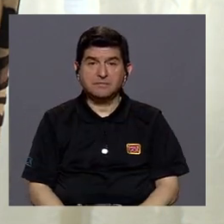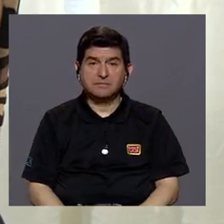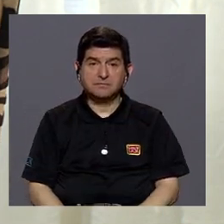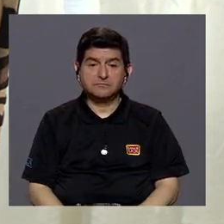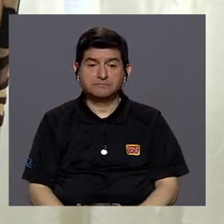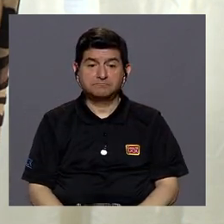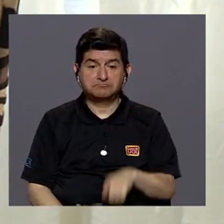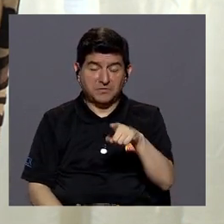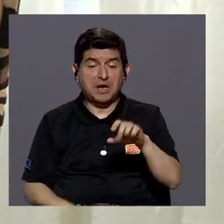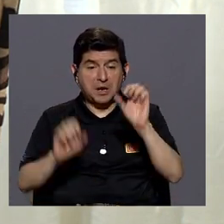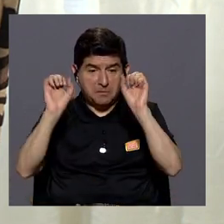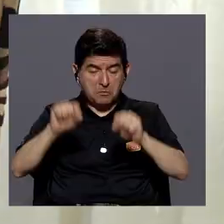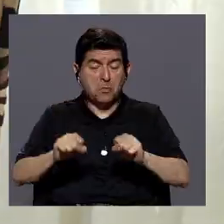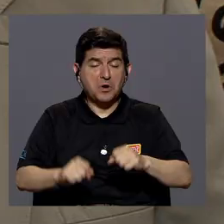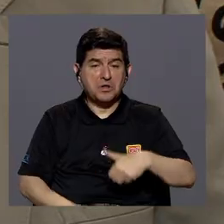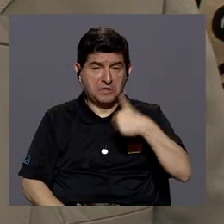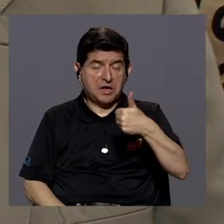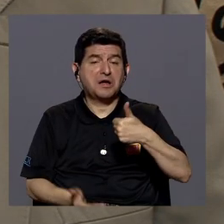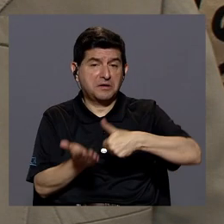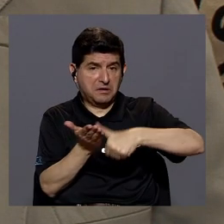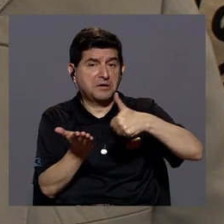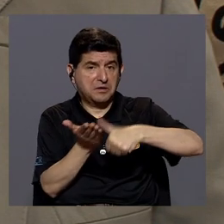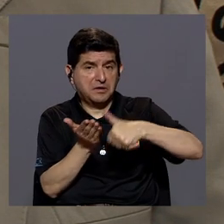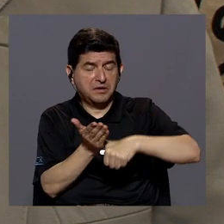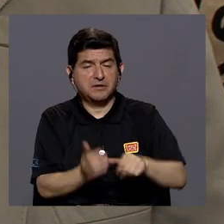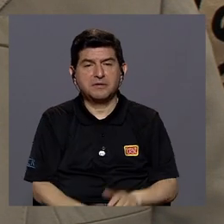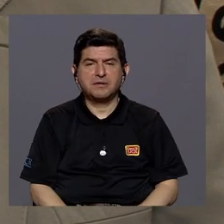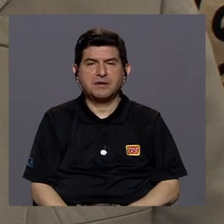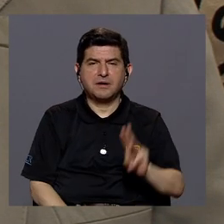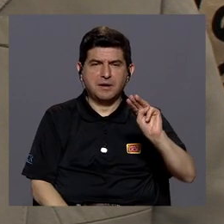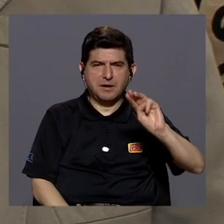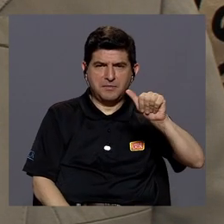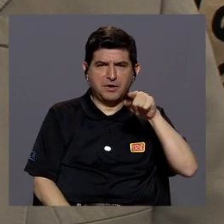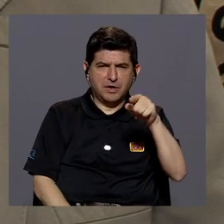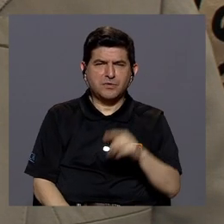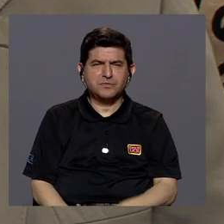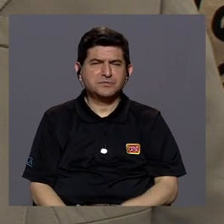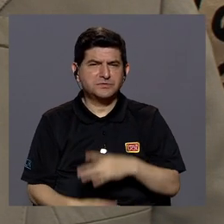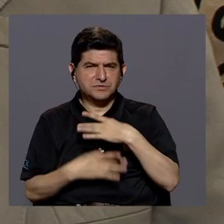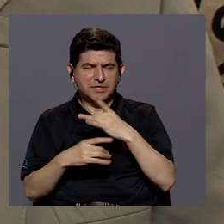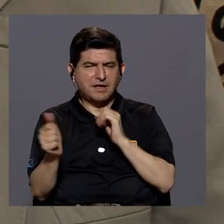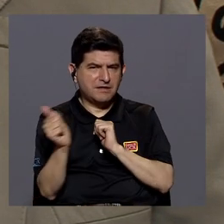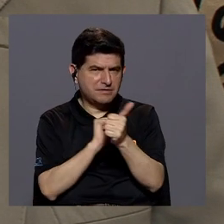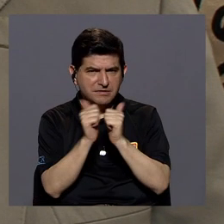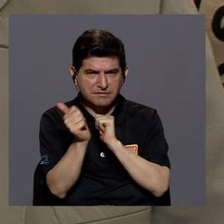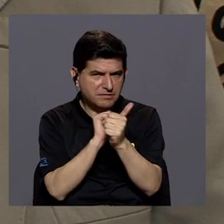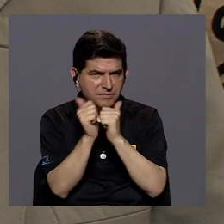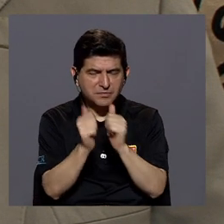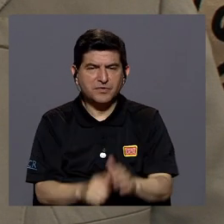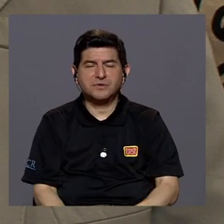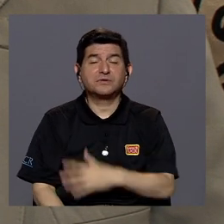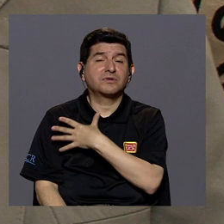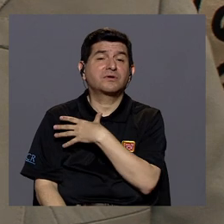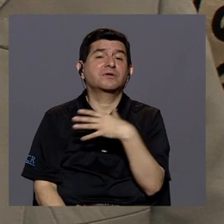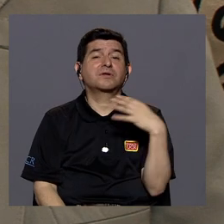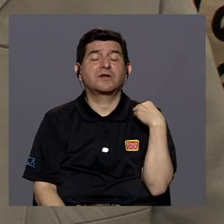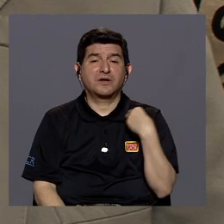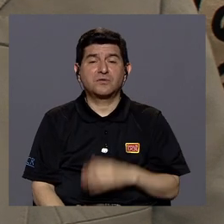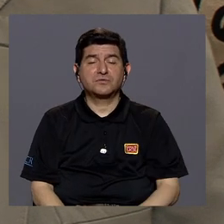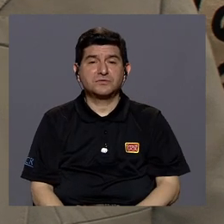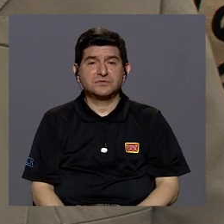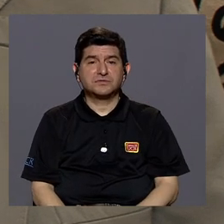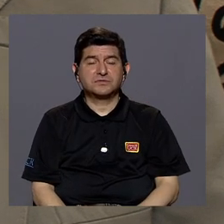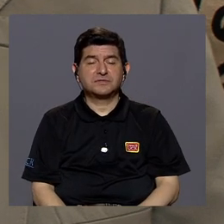consistente, pueda ganar una elección. Don Miguel, usted es un fiebre del deporte y le gusta mucho el Racing.